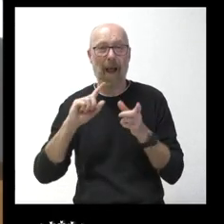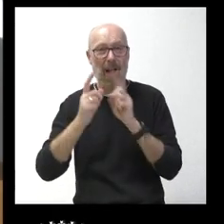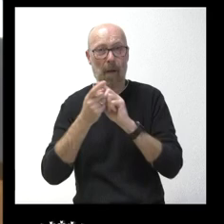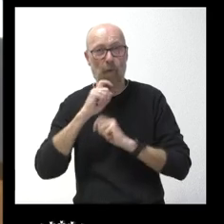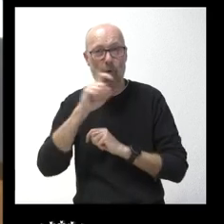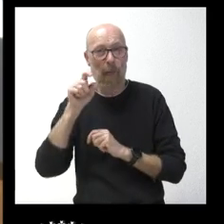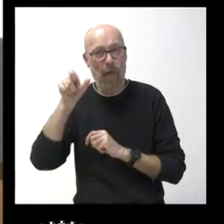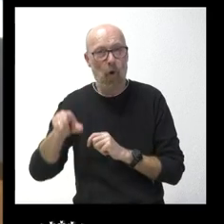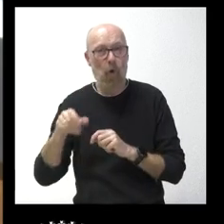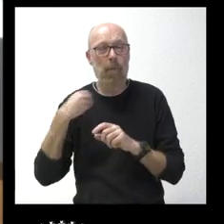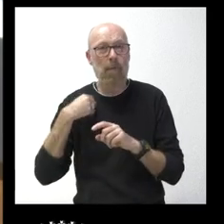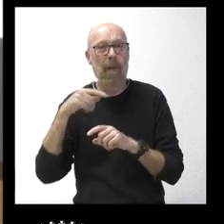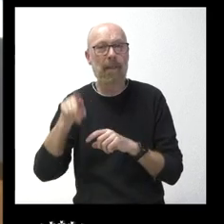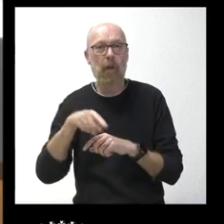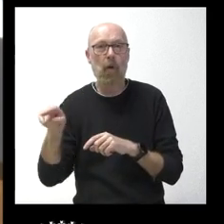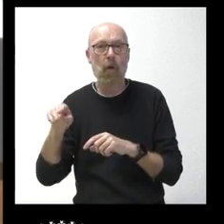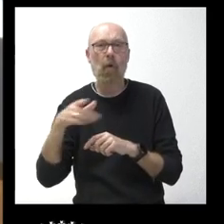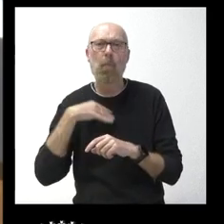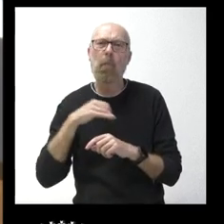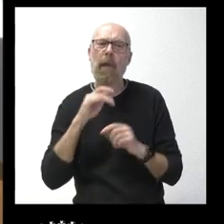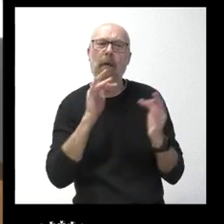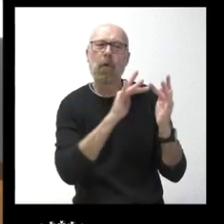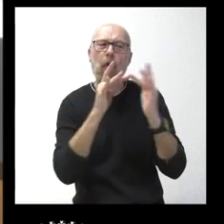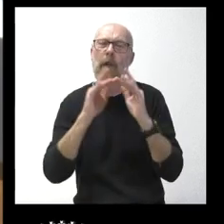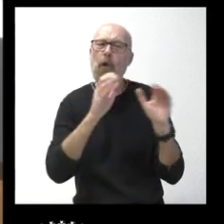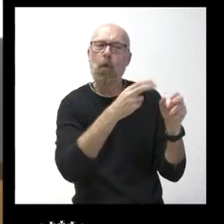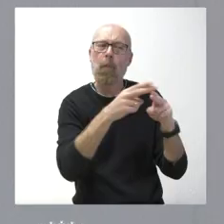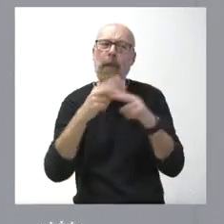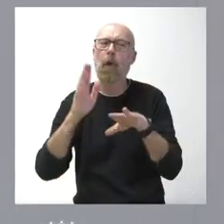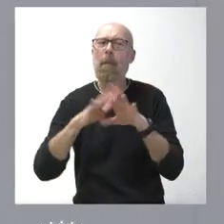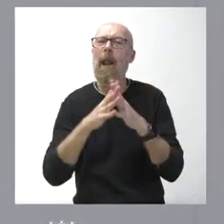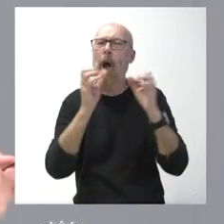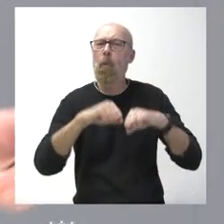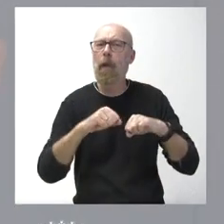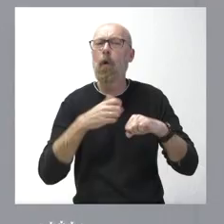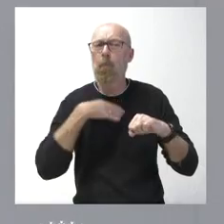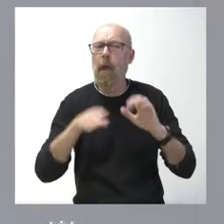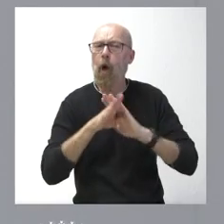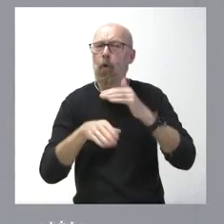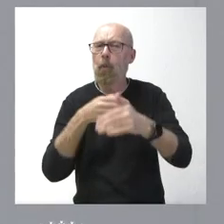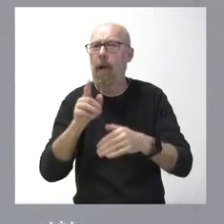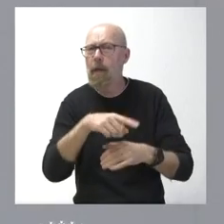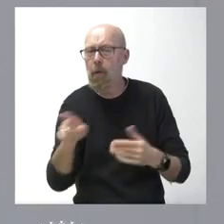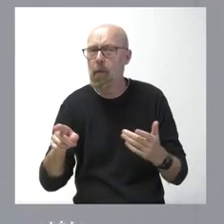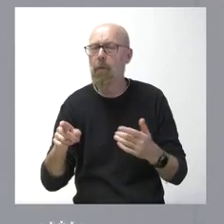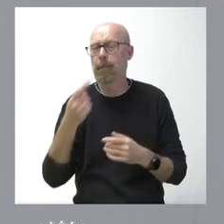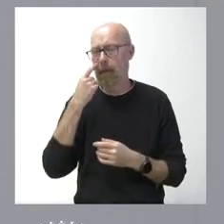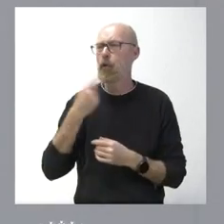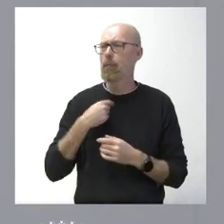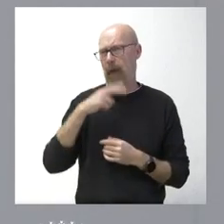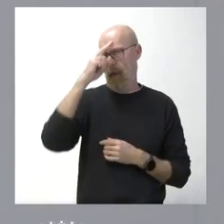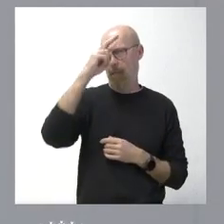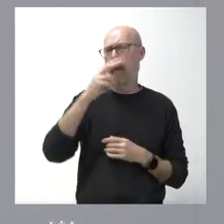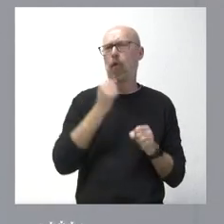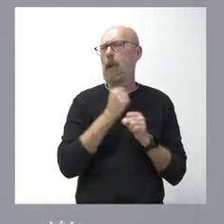a convocar a los grupos para que pueda existir un consenso y pueda seguir adelante pues siempre desde el respeto al trabajo parlamentario y lógicamente